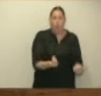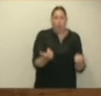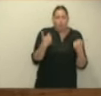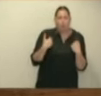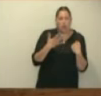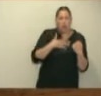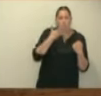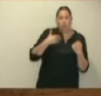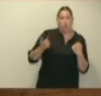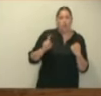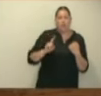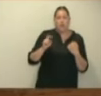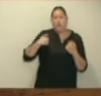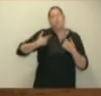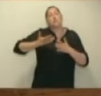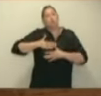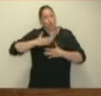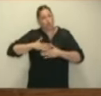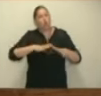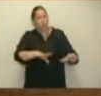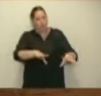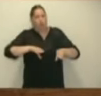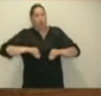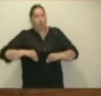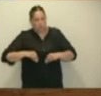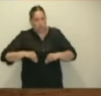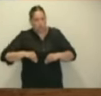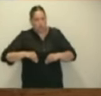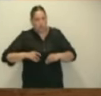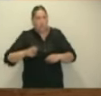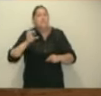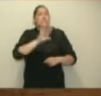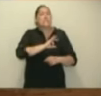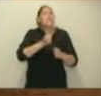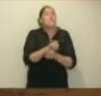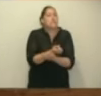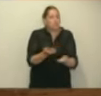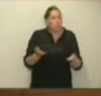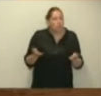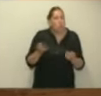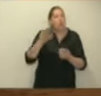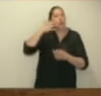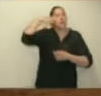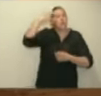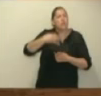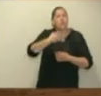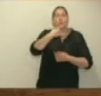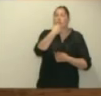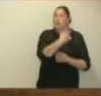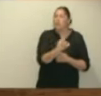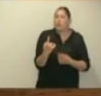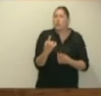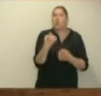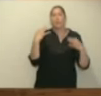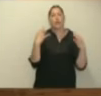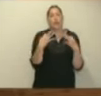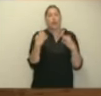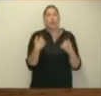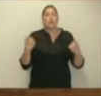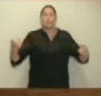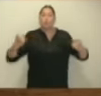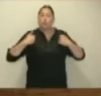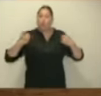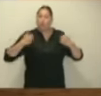tan importante como esta. Señorías, créanme si les digo que nuestra